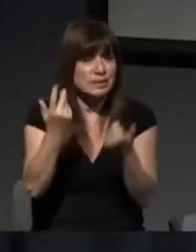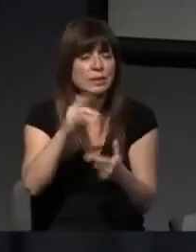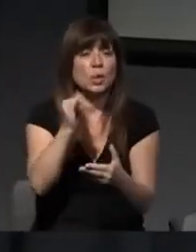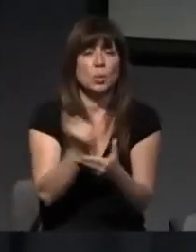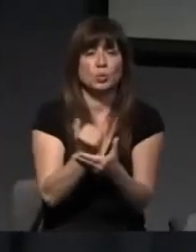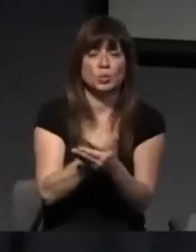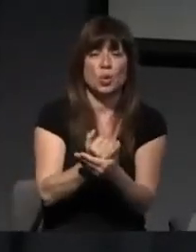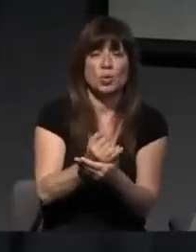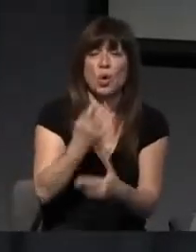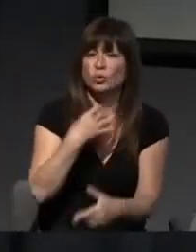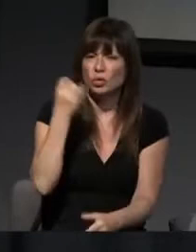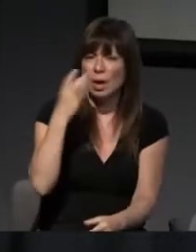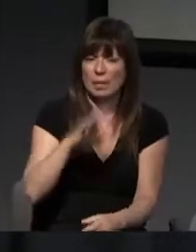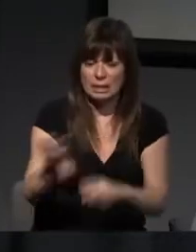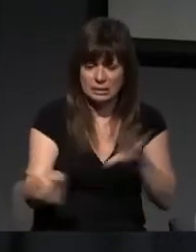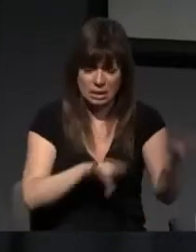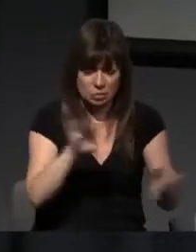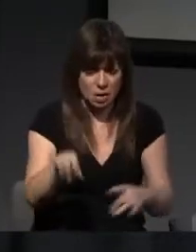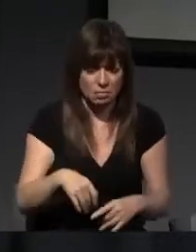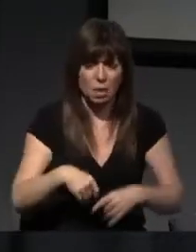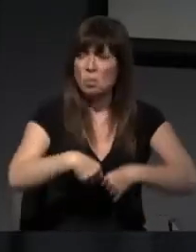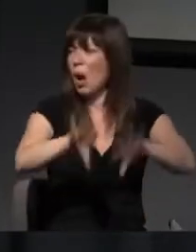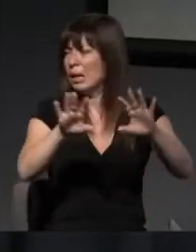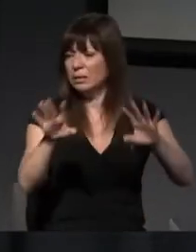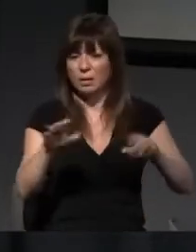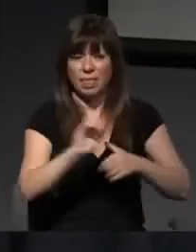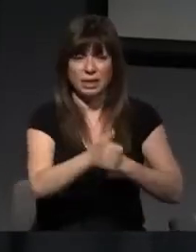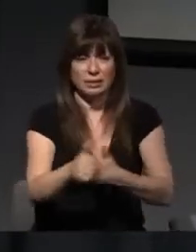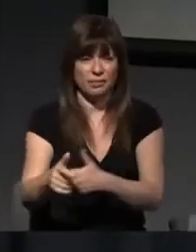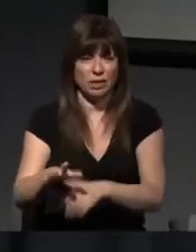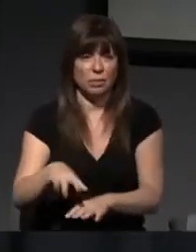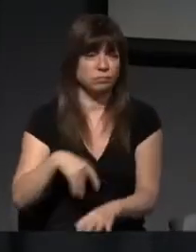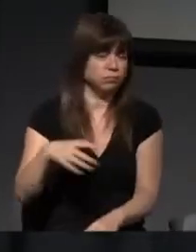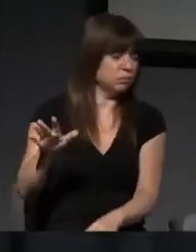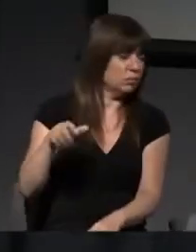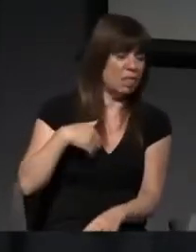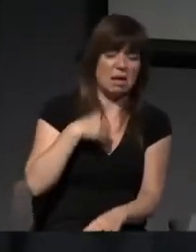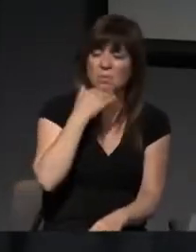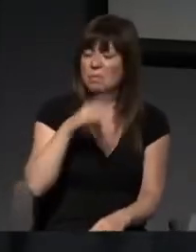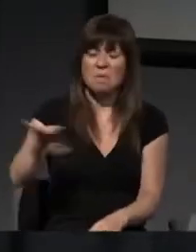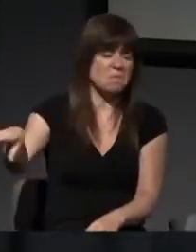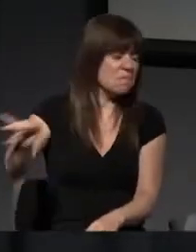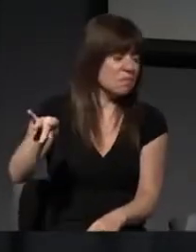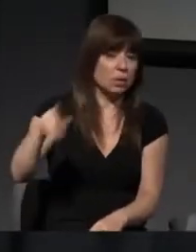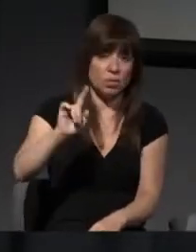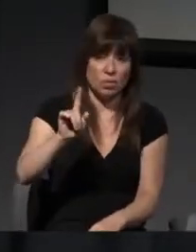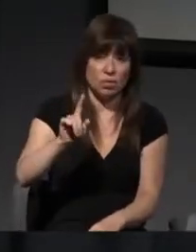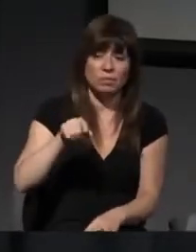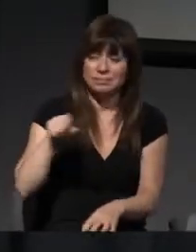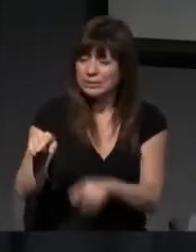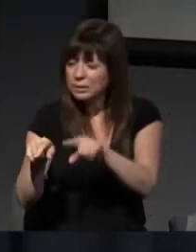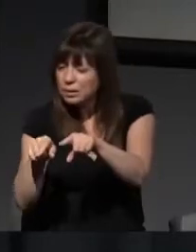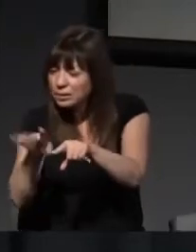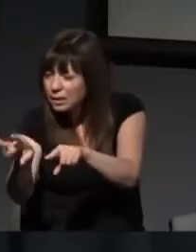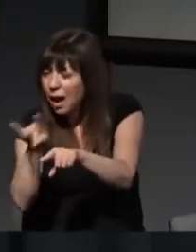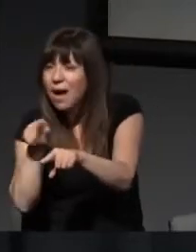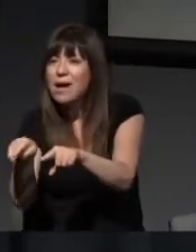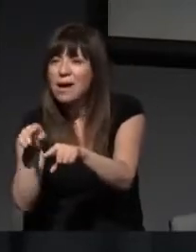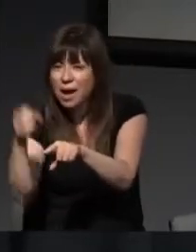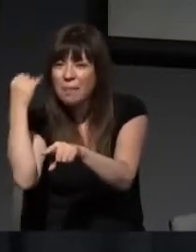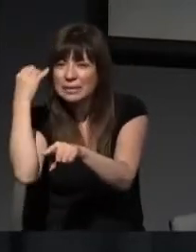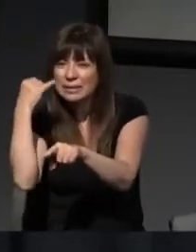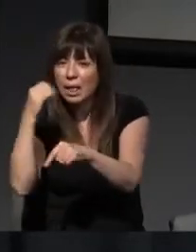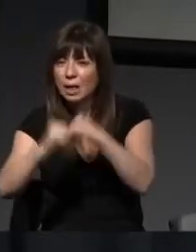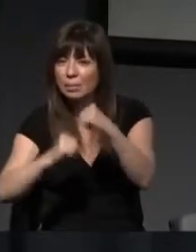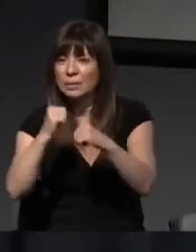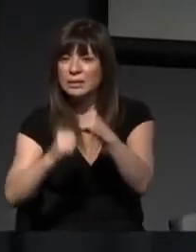además no los seleccionamos así, cualquier desafío social o cualquier desafío de inclusión, sino que aquellos donde las capacidades empresariales pueden ser un